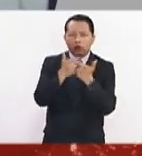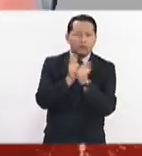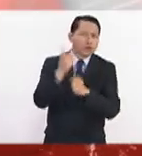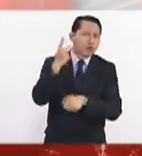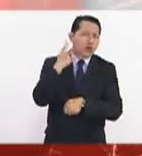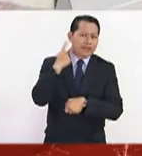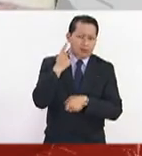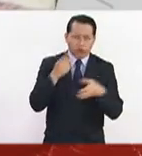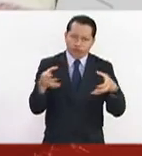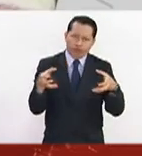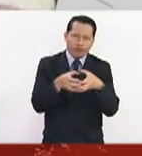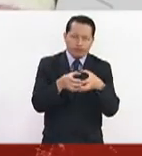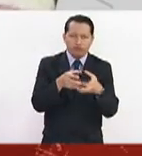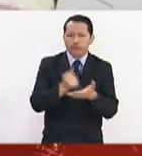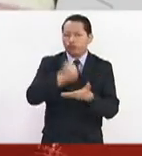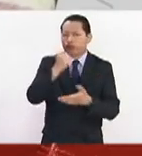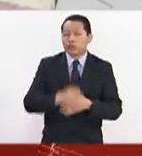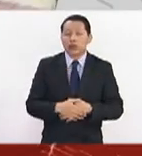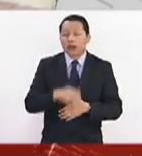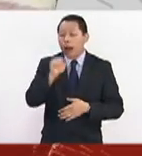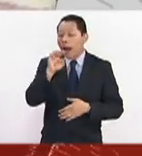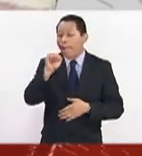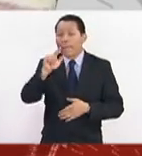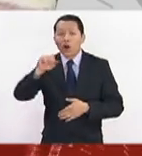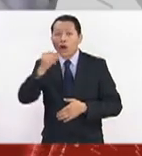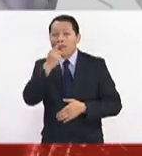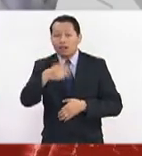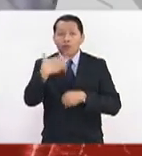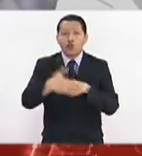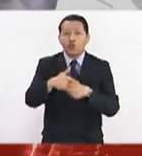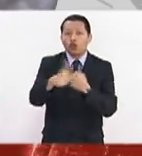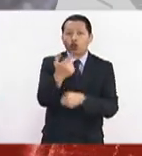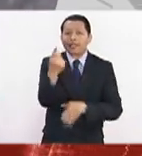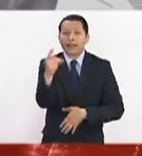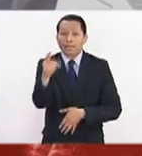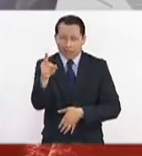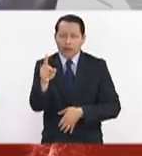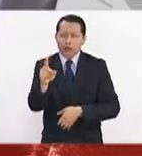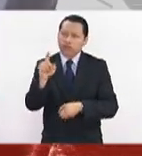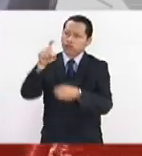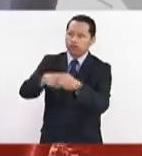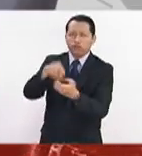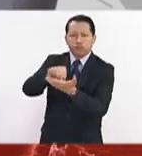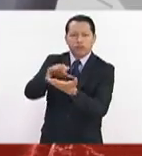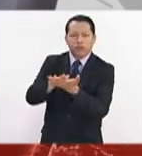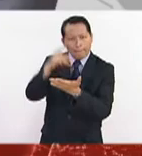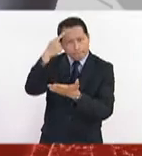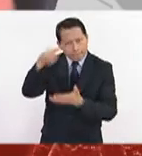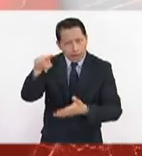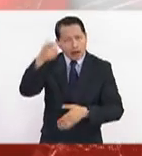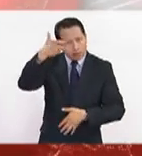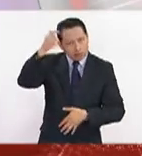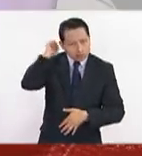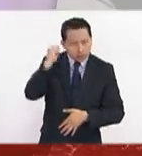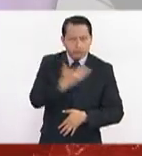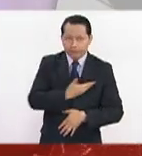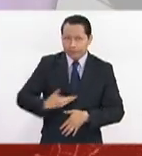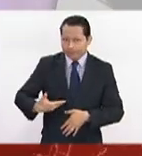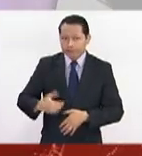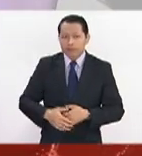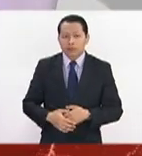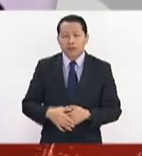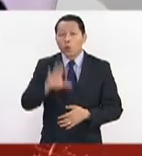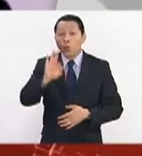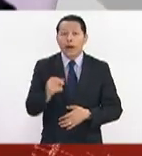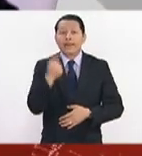México. Andrés Manuel López Obrador anuncia que el 12 de diciembre se registrará como precandidato a la presidencia.